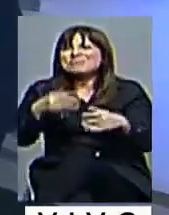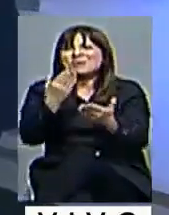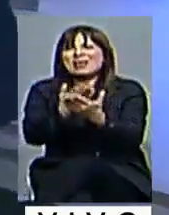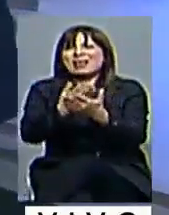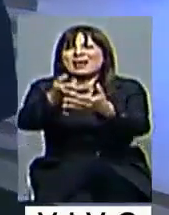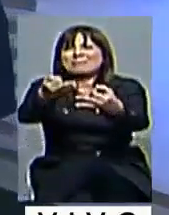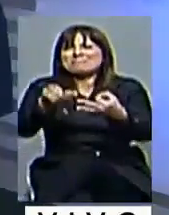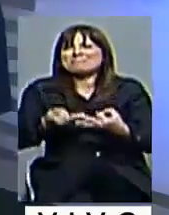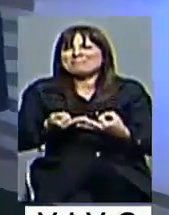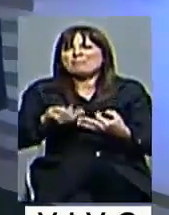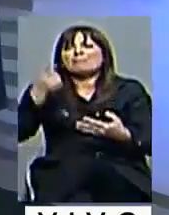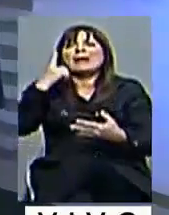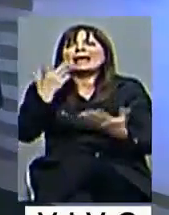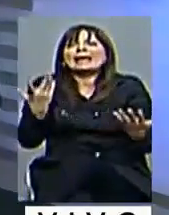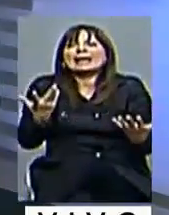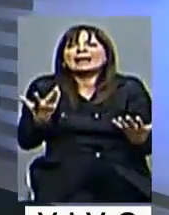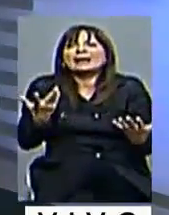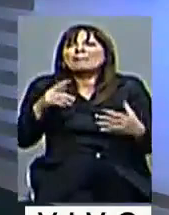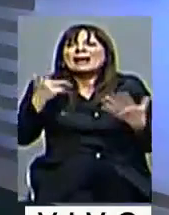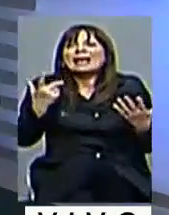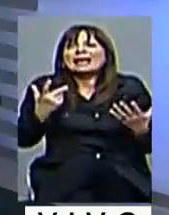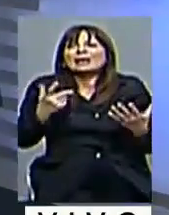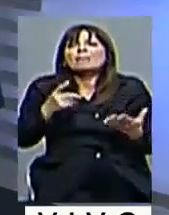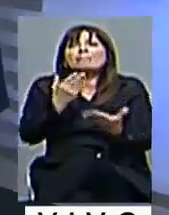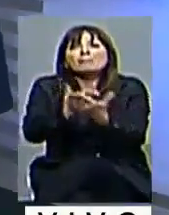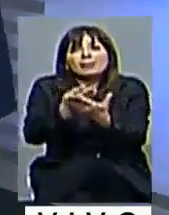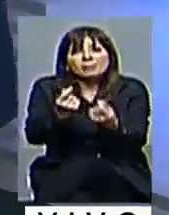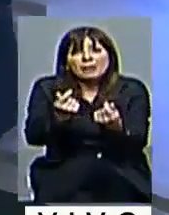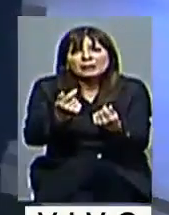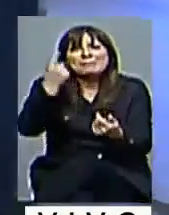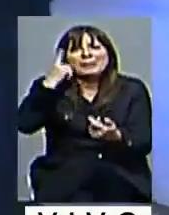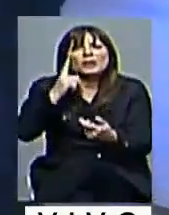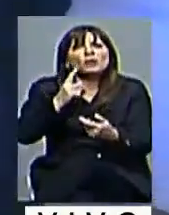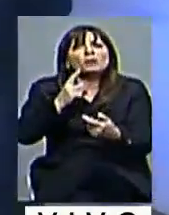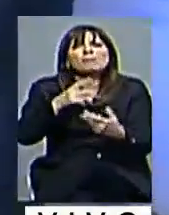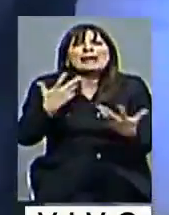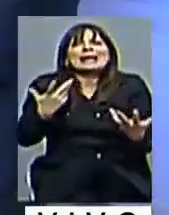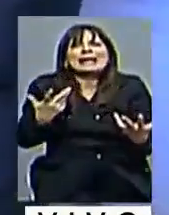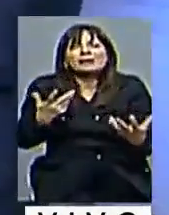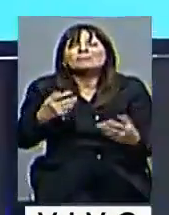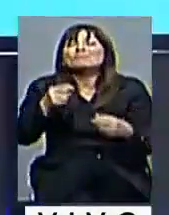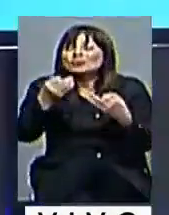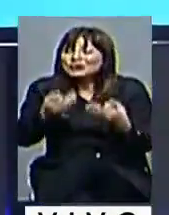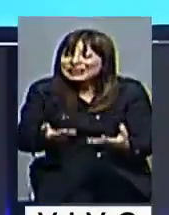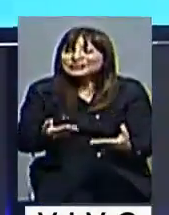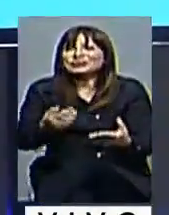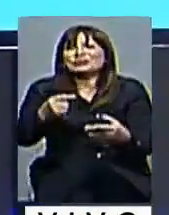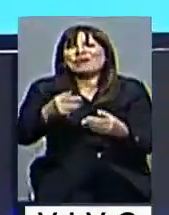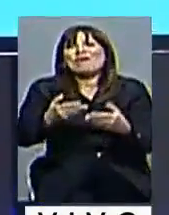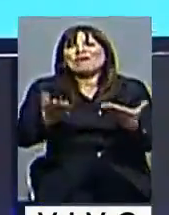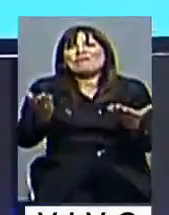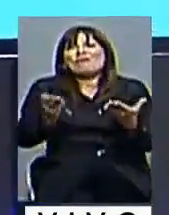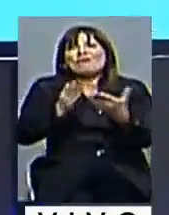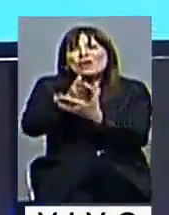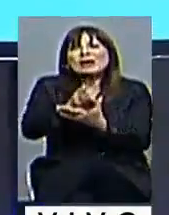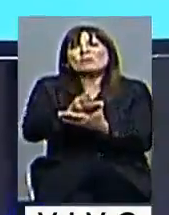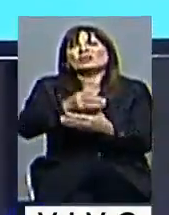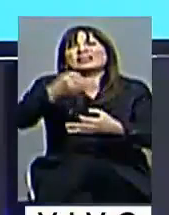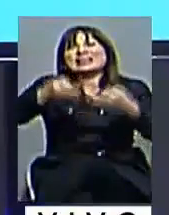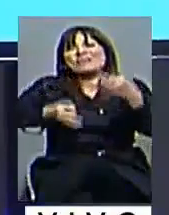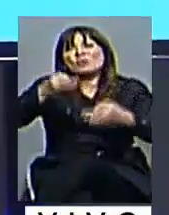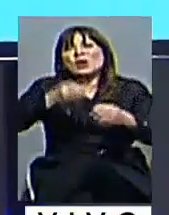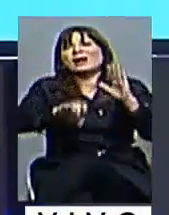para qué? Quiero construir una casa, ya, pero ¿cómo hacer? Por eso fuimos al Tribunal Constitucional nosotros, porque se estaba dejando fuera los CFT, se estaba dejando fuera